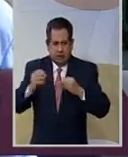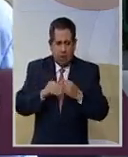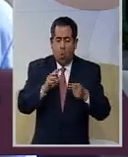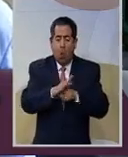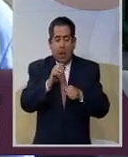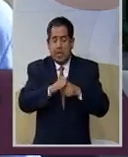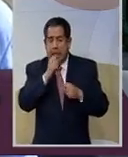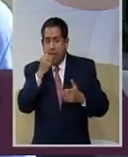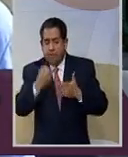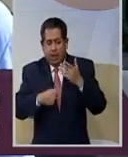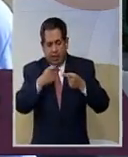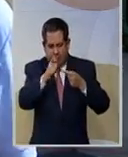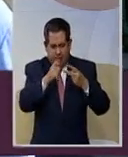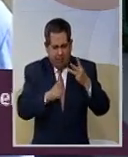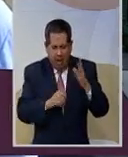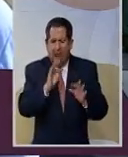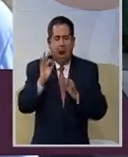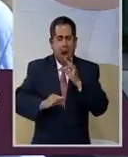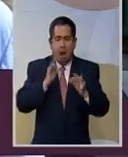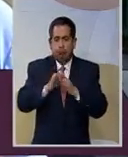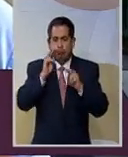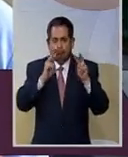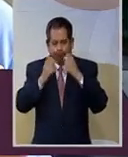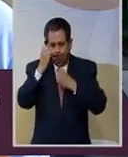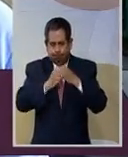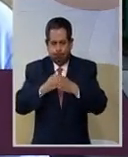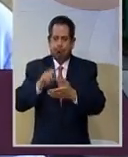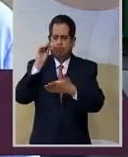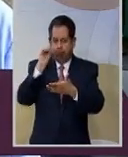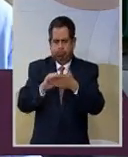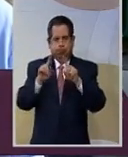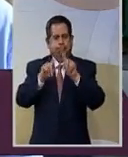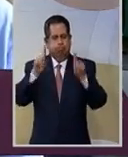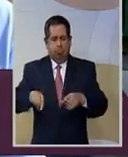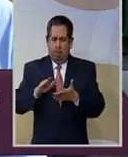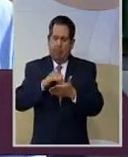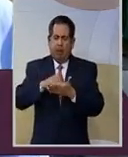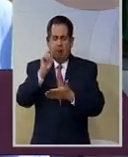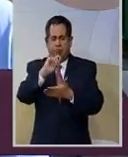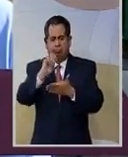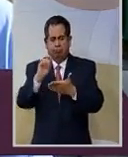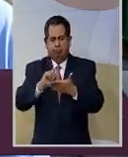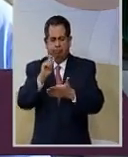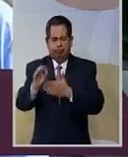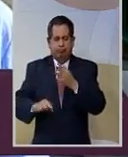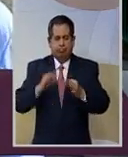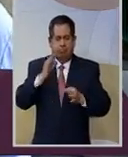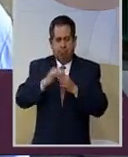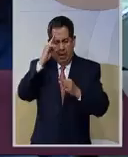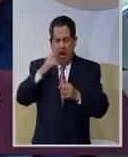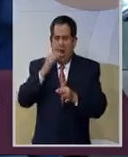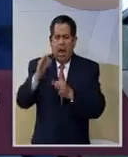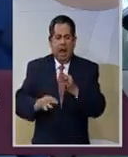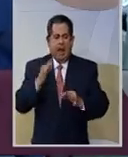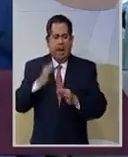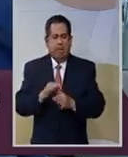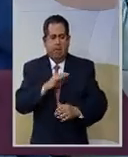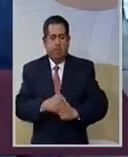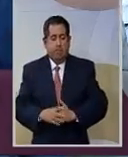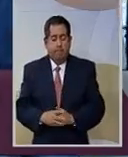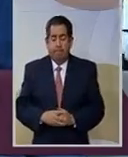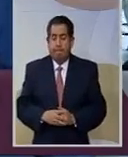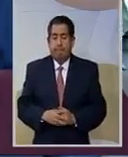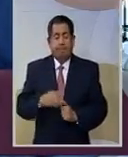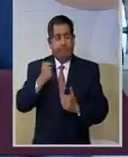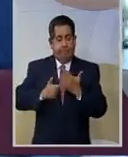faltantes de boletas, muy importante, y empezar a llenar la documentación correspondiente para cada apartado. Este